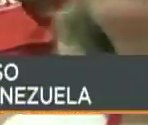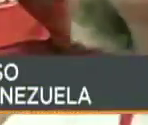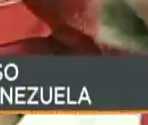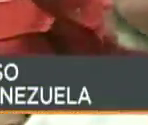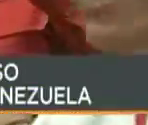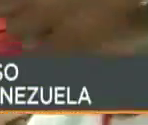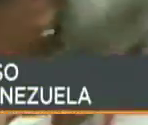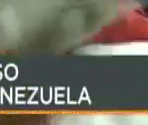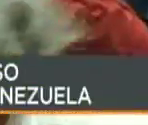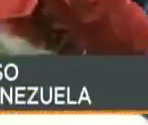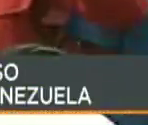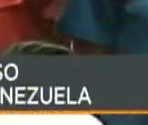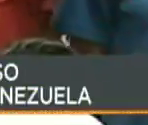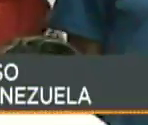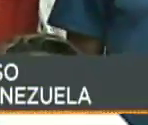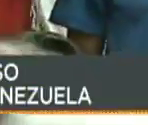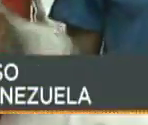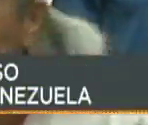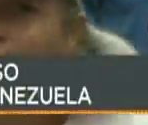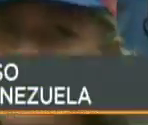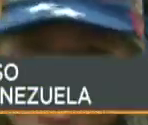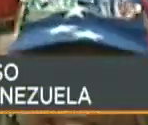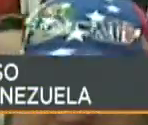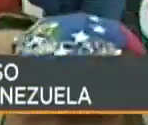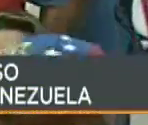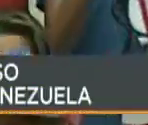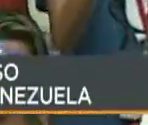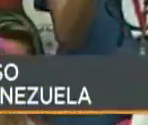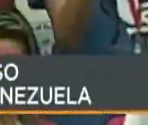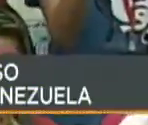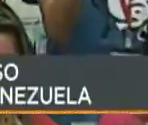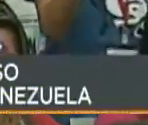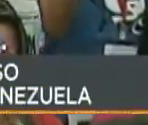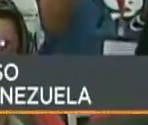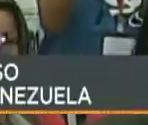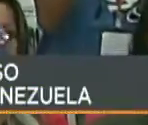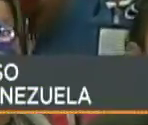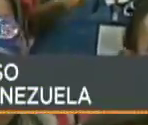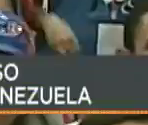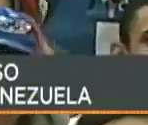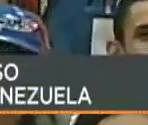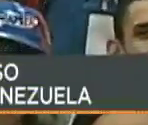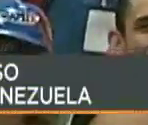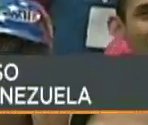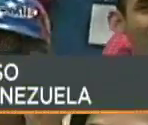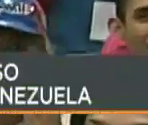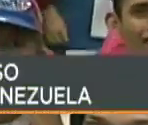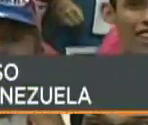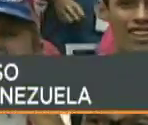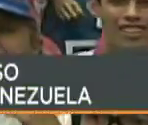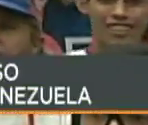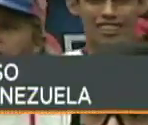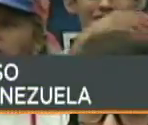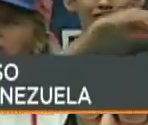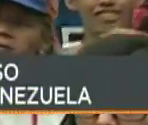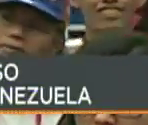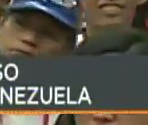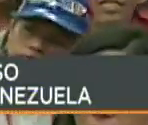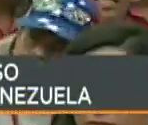presidente hemos estado aquí sábado domingo y lunes